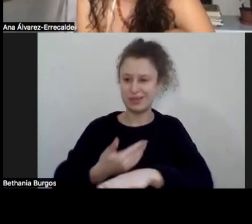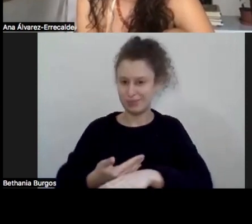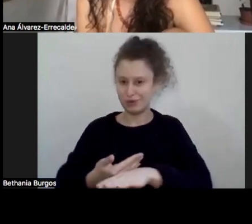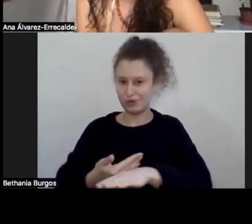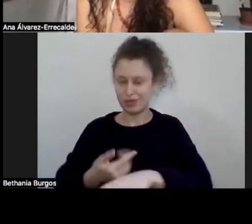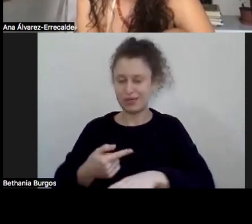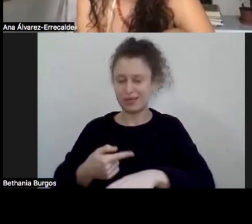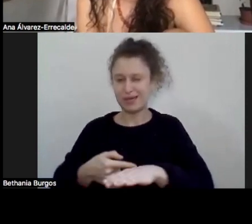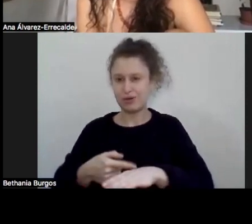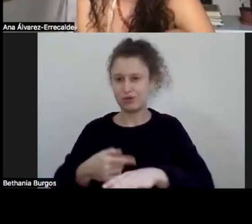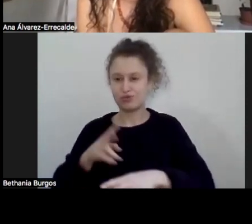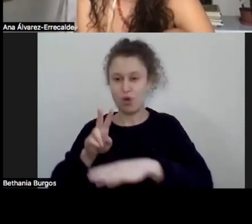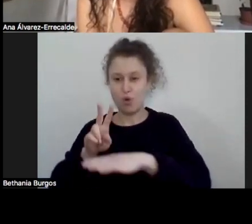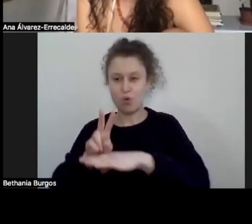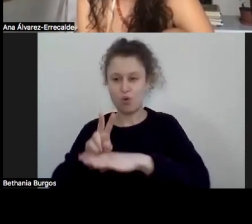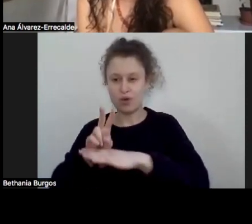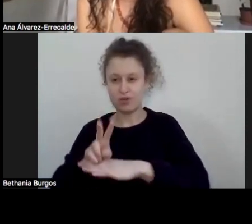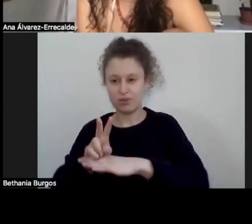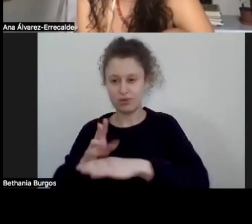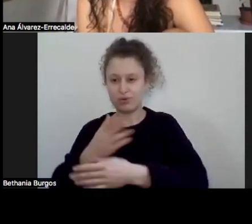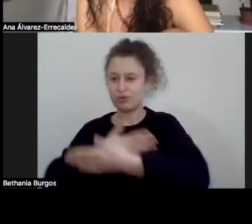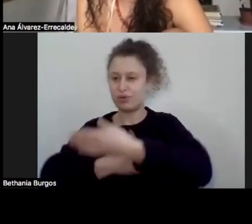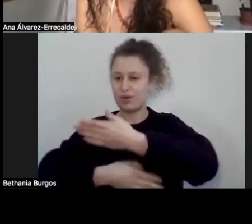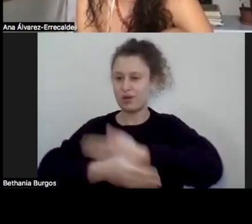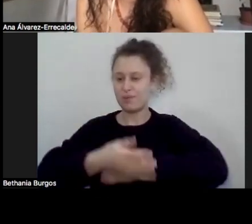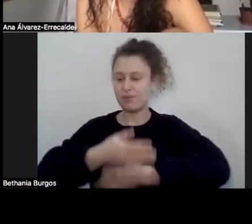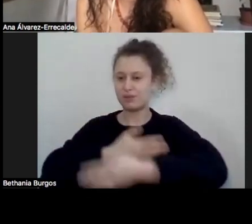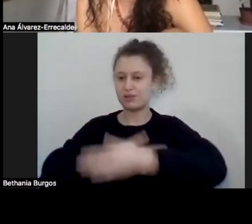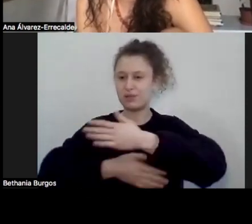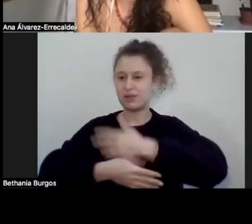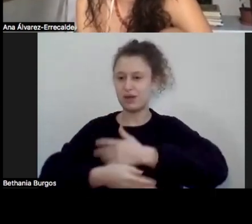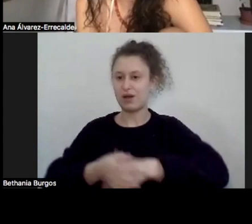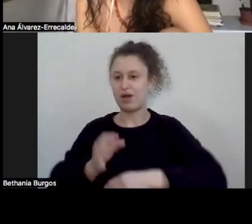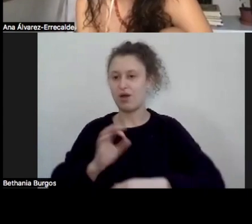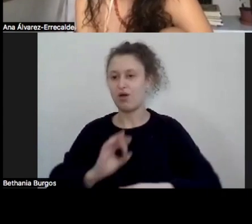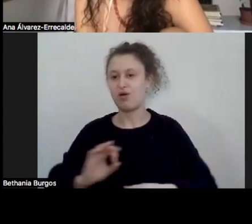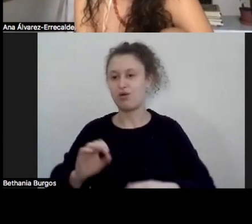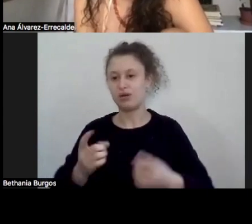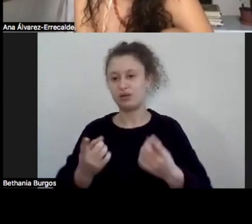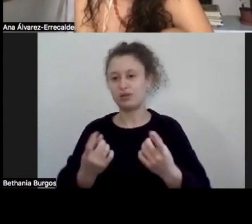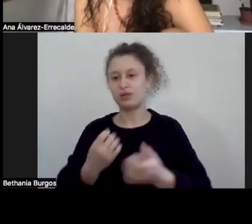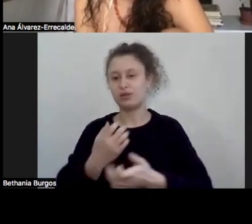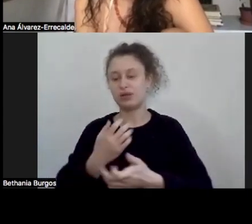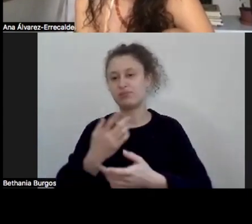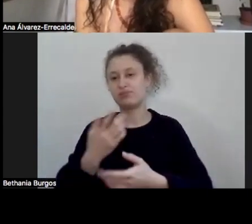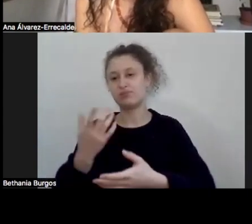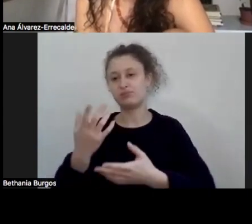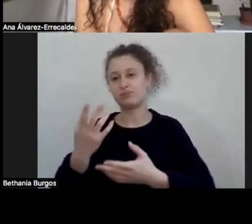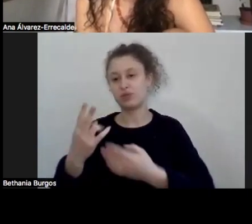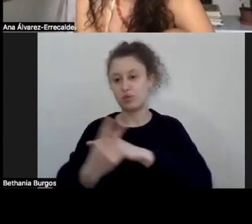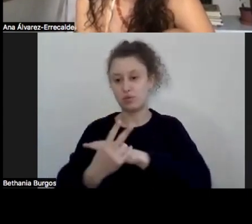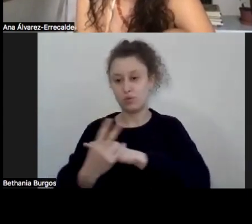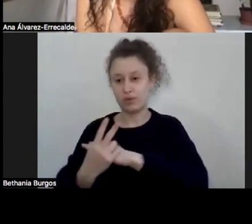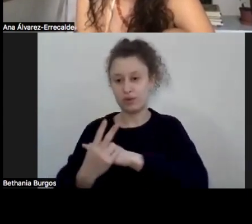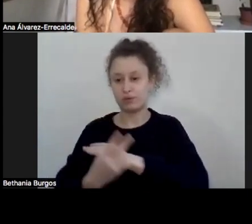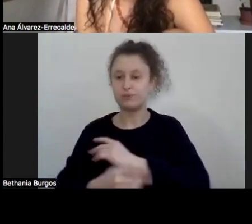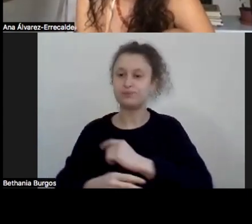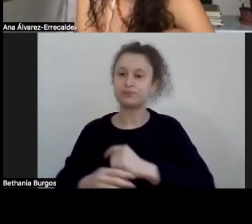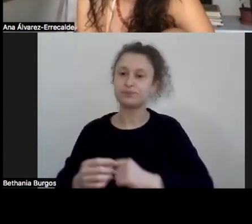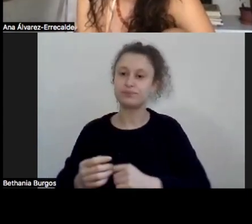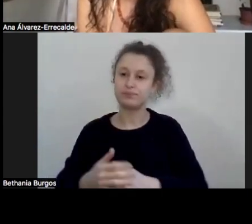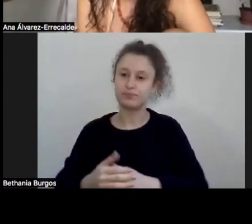valor que hay en las personas que tienen discapacidad o que necesitan ser cuidados, ¿no? Esto lo digo